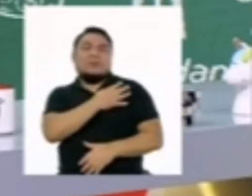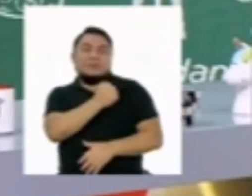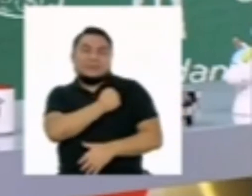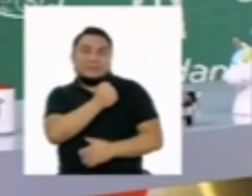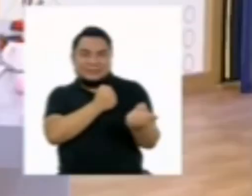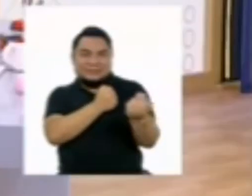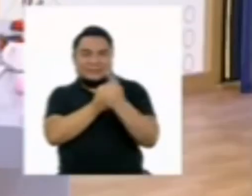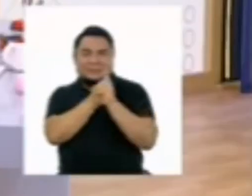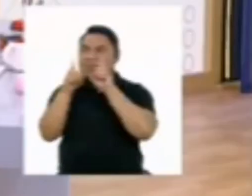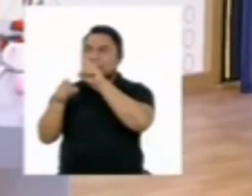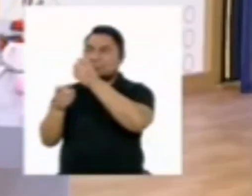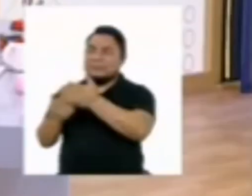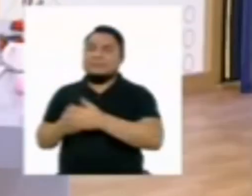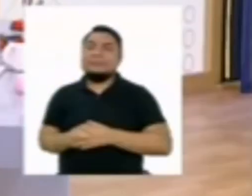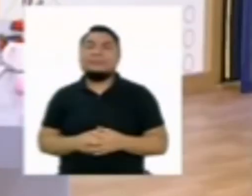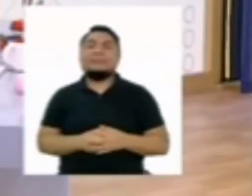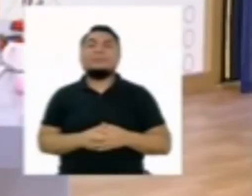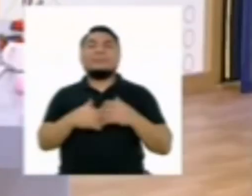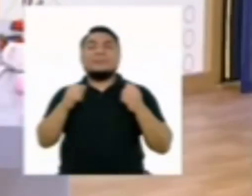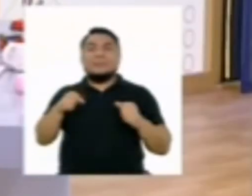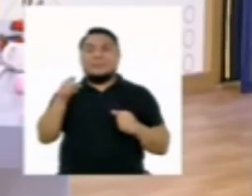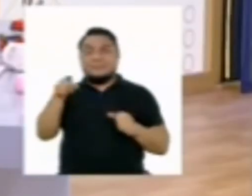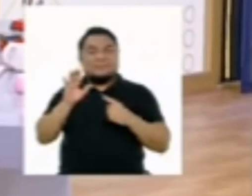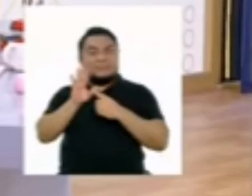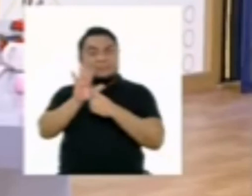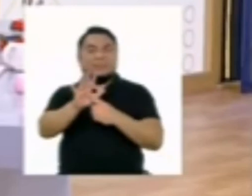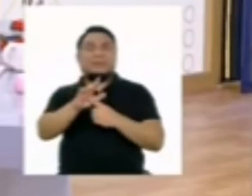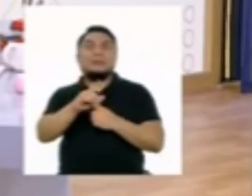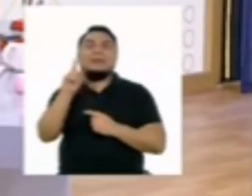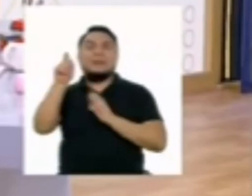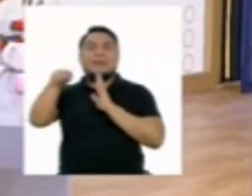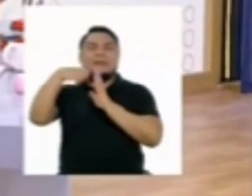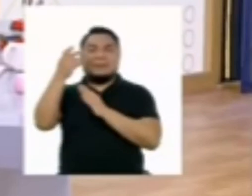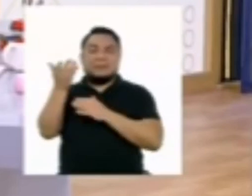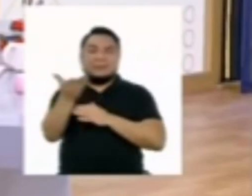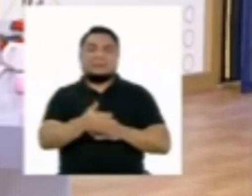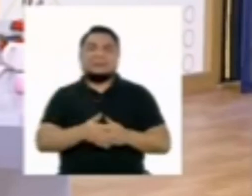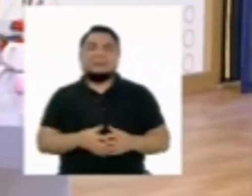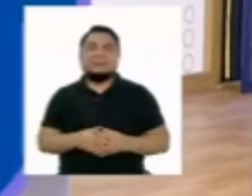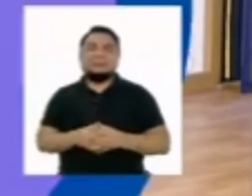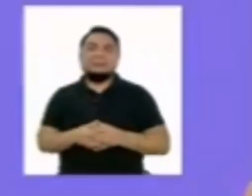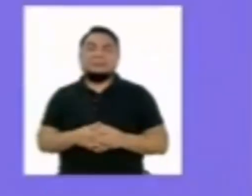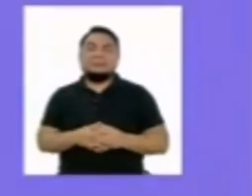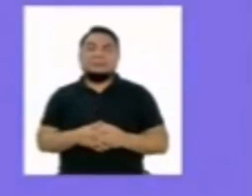cuarto de secundaria. Producción, lancen el primer video, por favor.